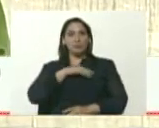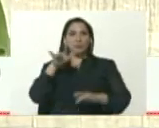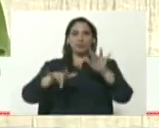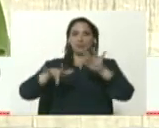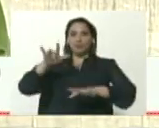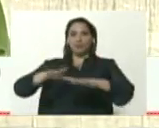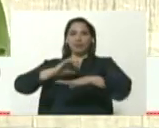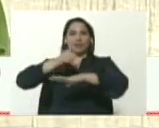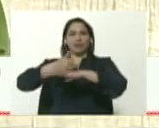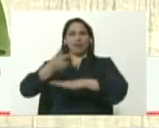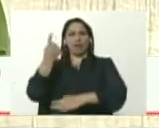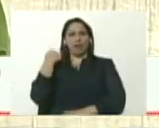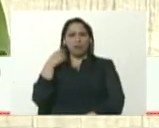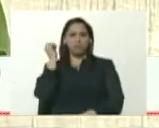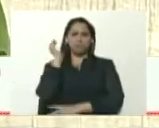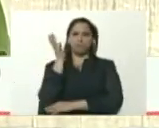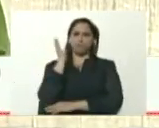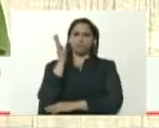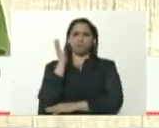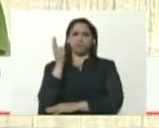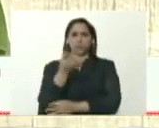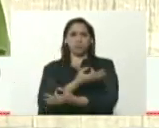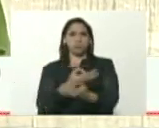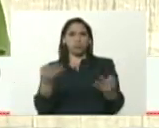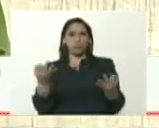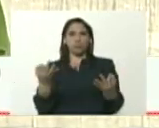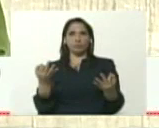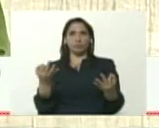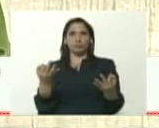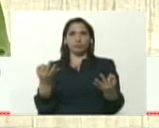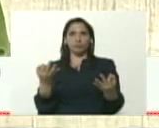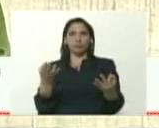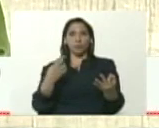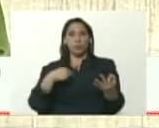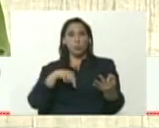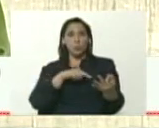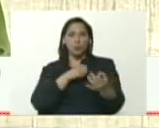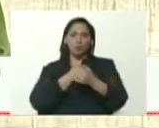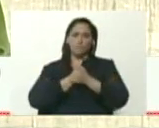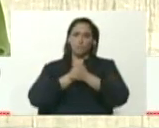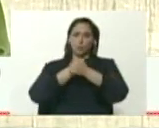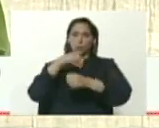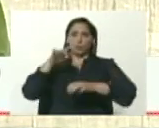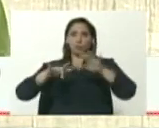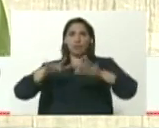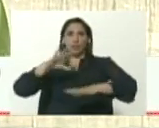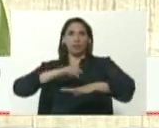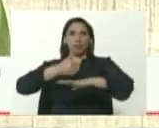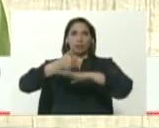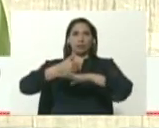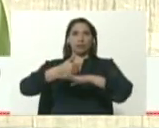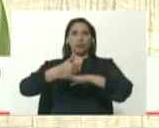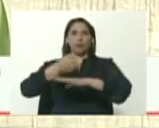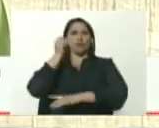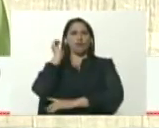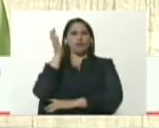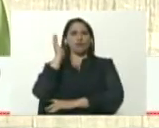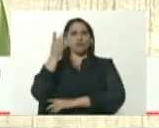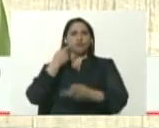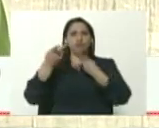general. Ayer tuvimos un acto extraordinario. Nuestra querida secretaria general se ha lanzado tremendo discurso,